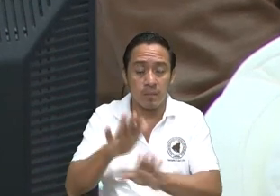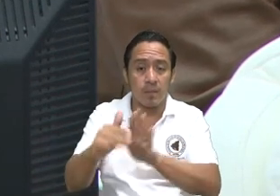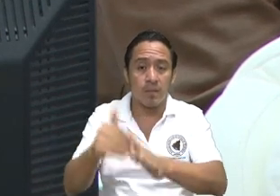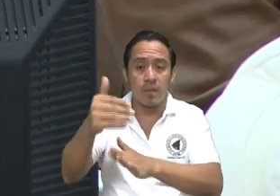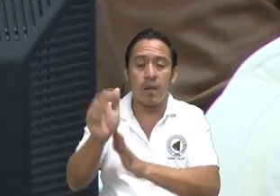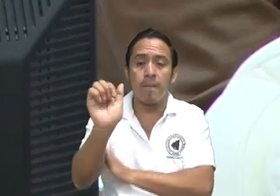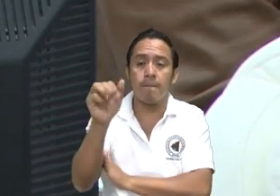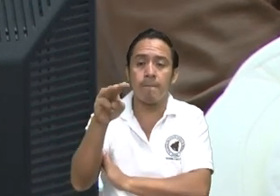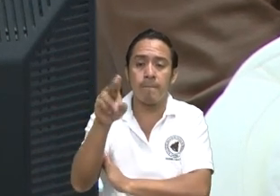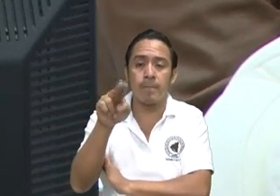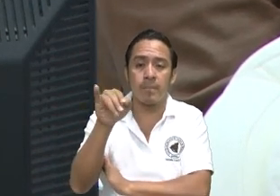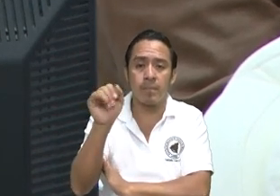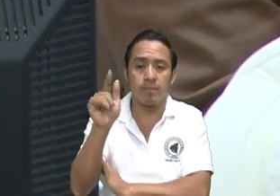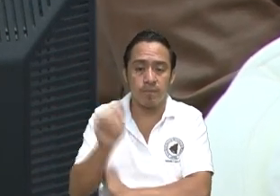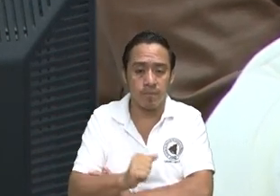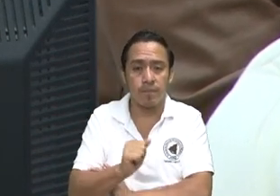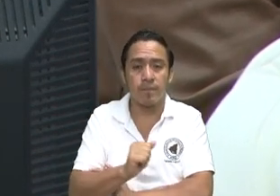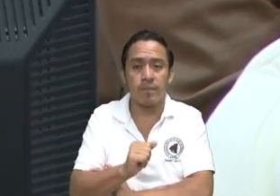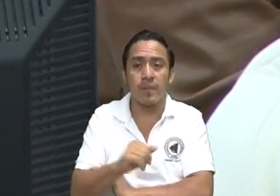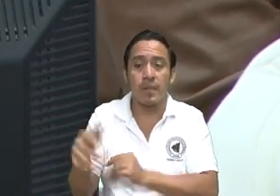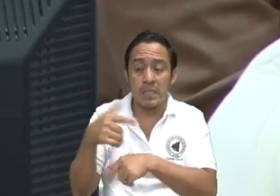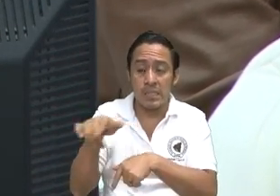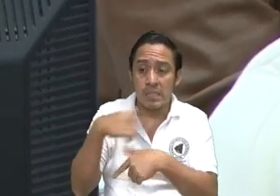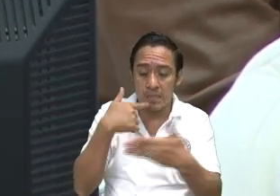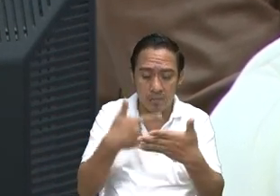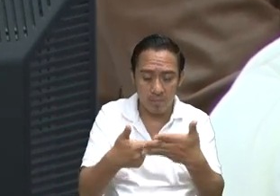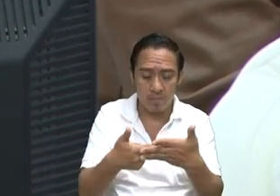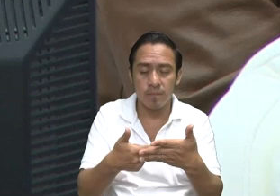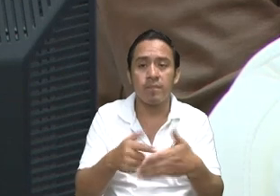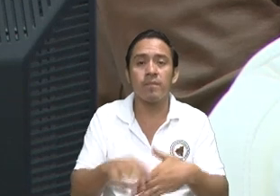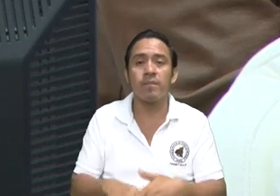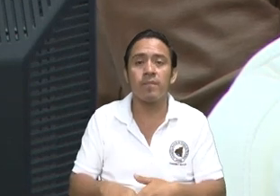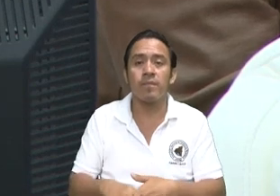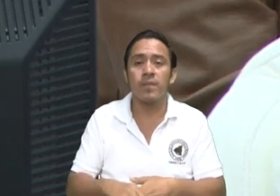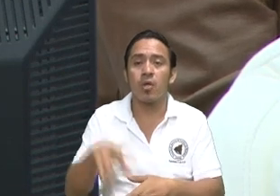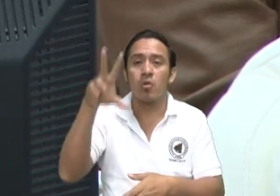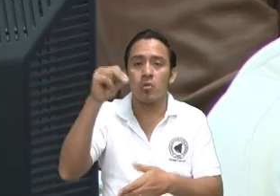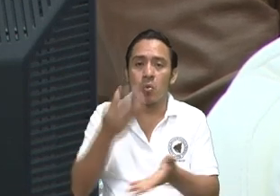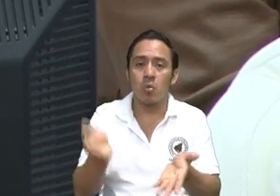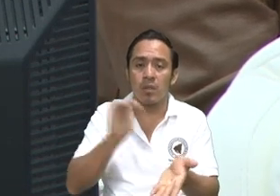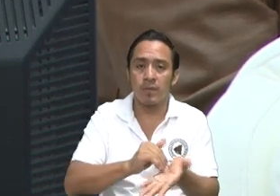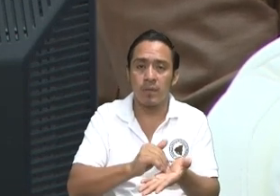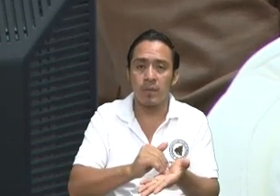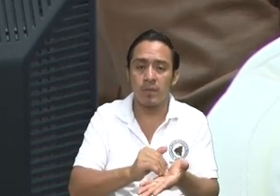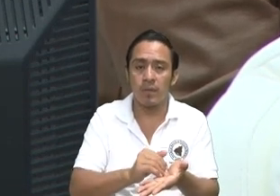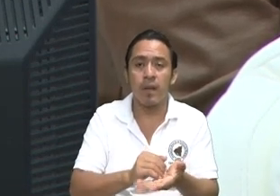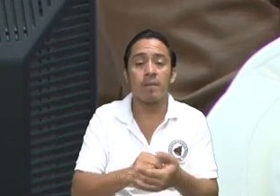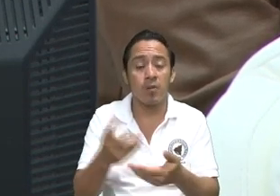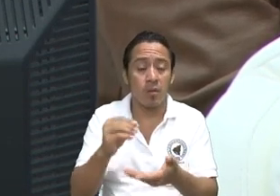posteriormente. Pero la amnistía tenía una condición: la no repetición. Sin